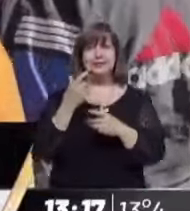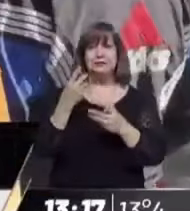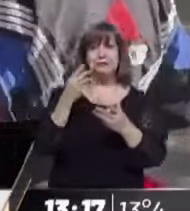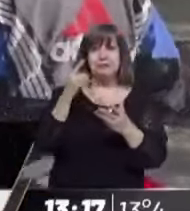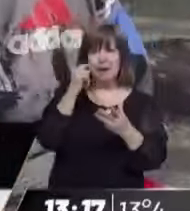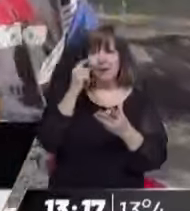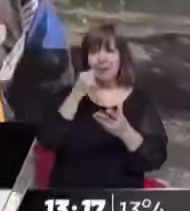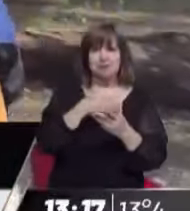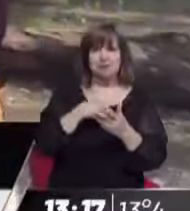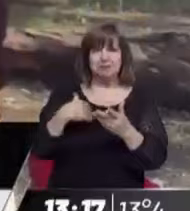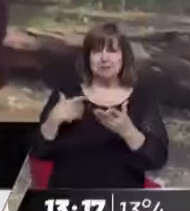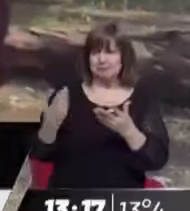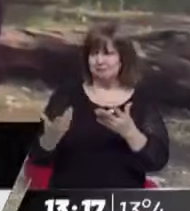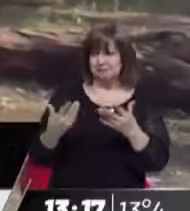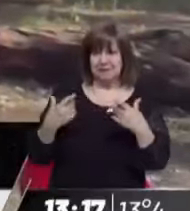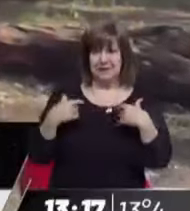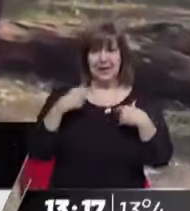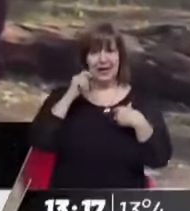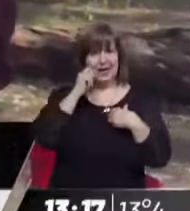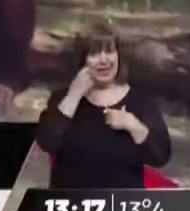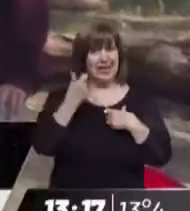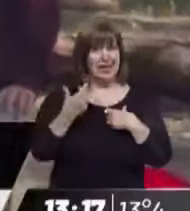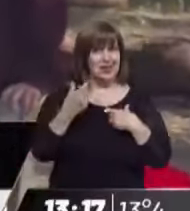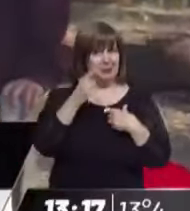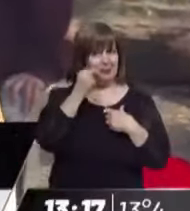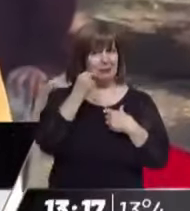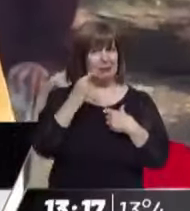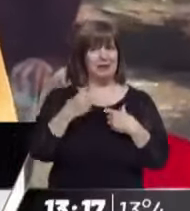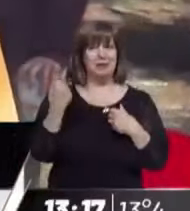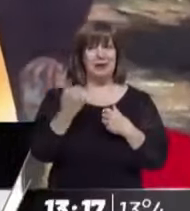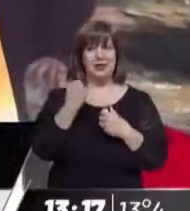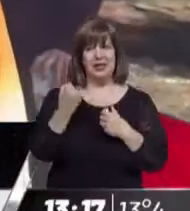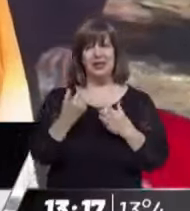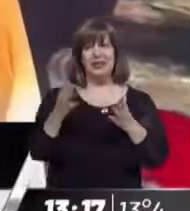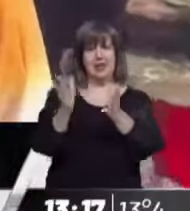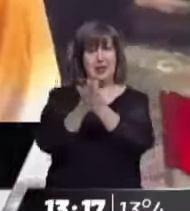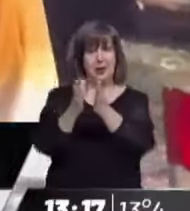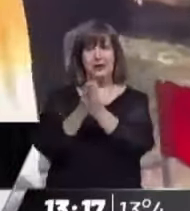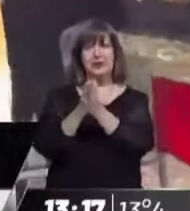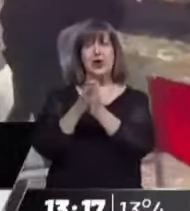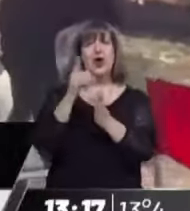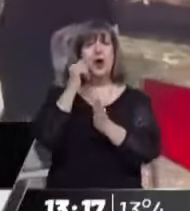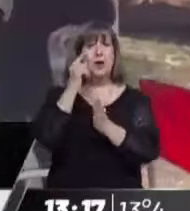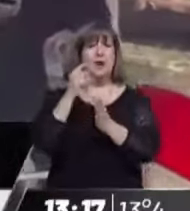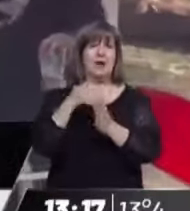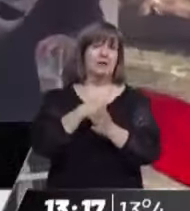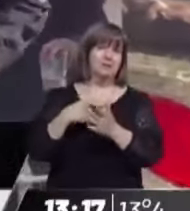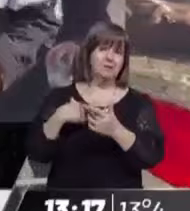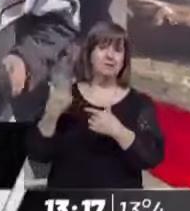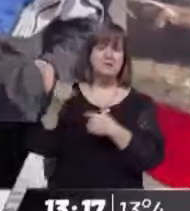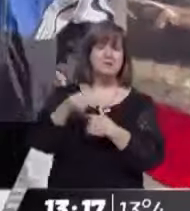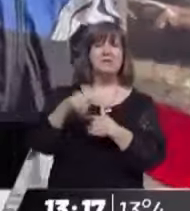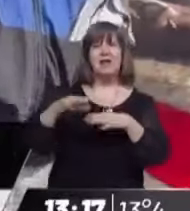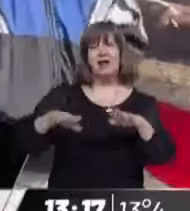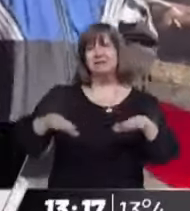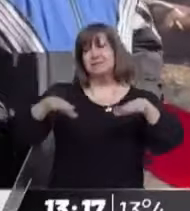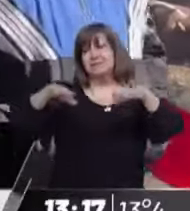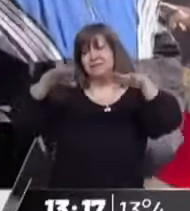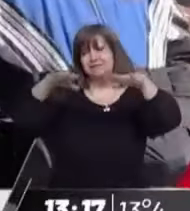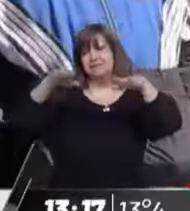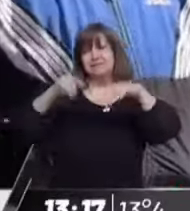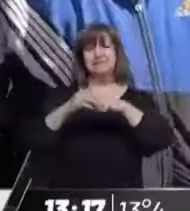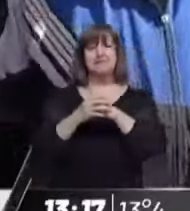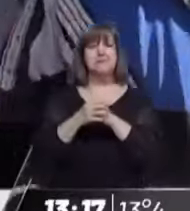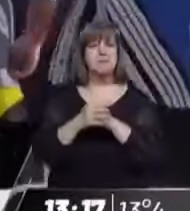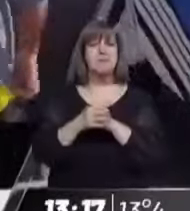Sí, la verdad que sí. Estamos en esa edad que reconocemos lo que los padres han hecho por nosotros. La verdad, ¿no? La verdad que sí, ahí disfrutando con los amigos de la infancia de toda la vida. ¿Un hincha de